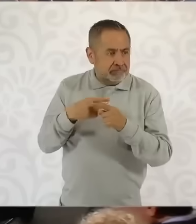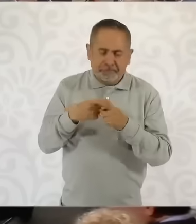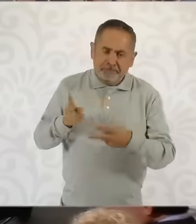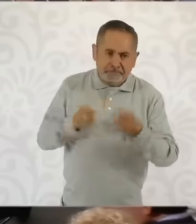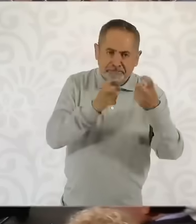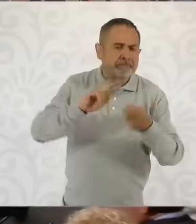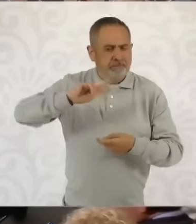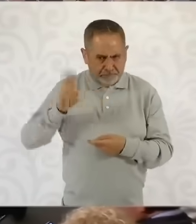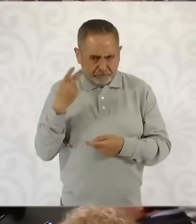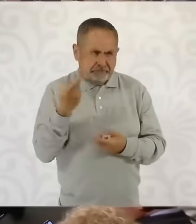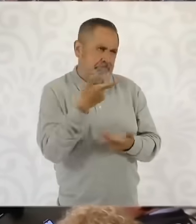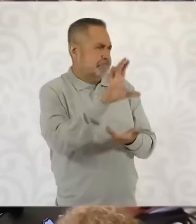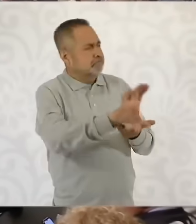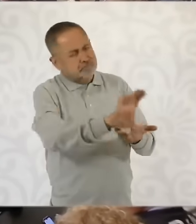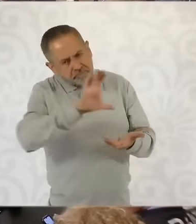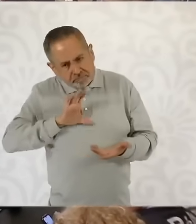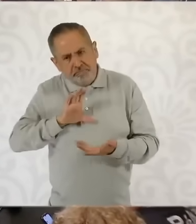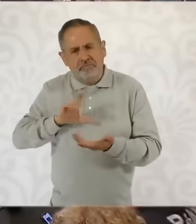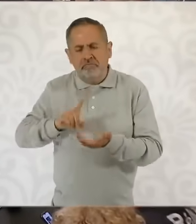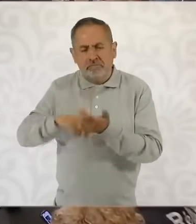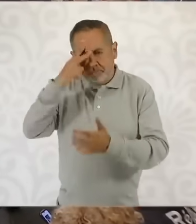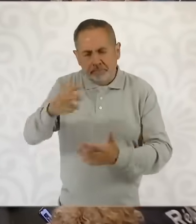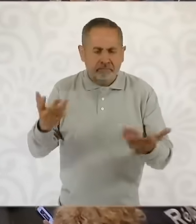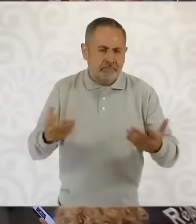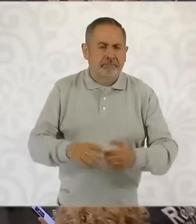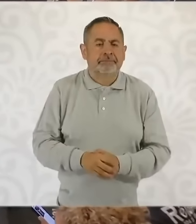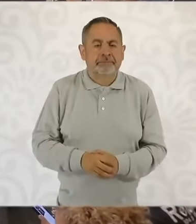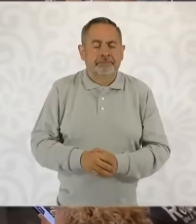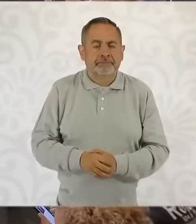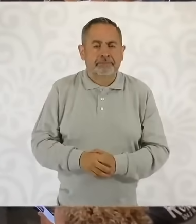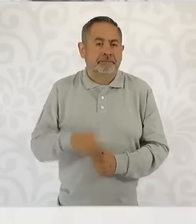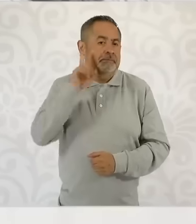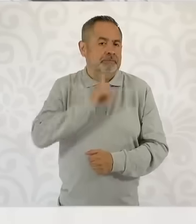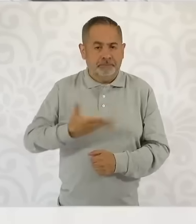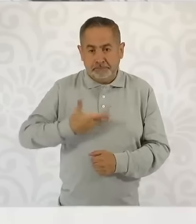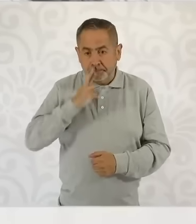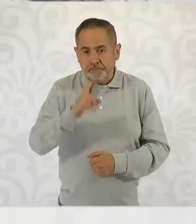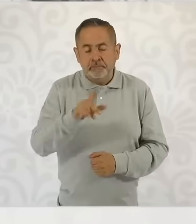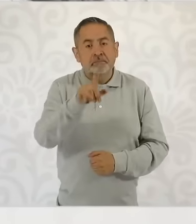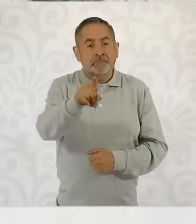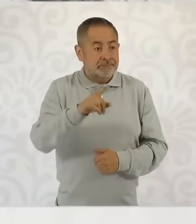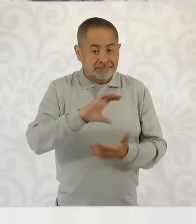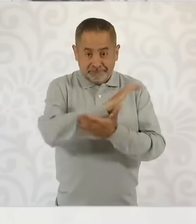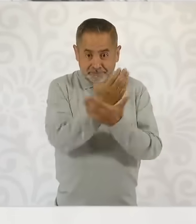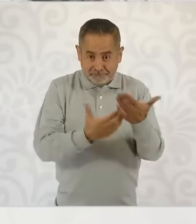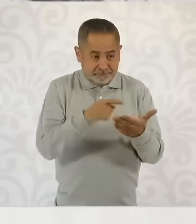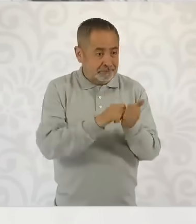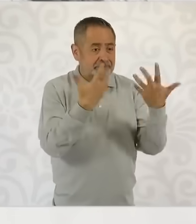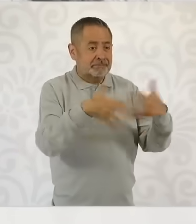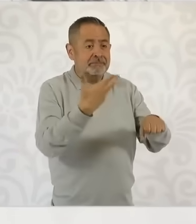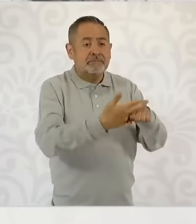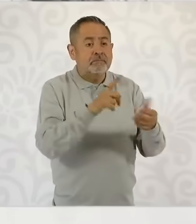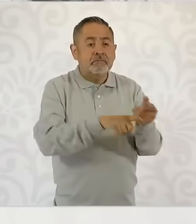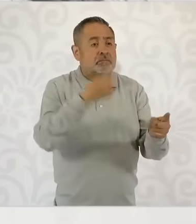anteriores. Fíjense, estos son contratos que se hicieron con empresas de García Luna a través de